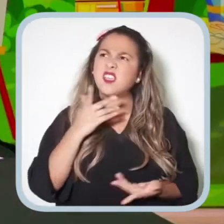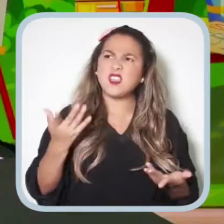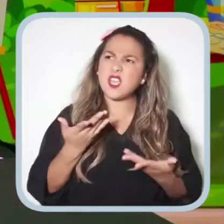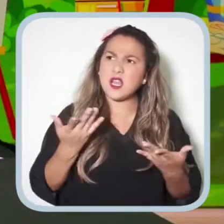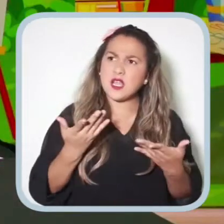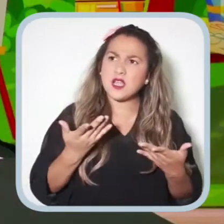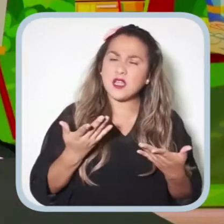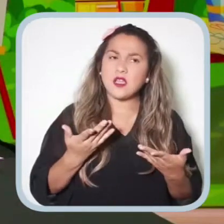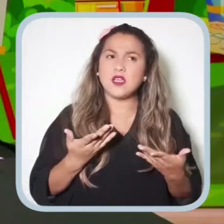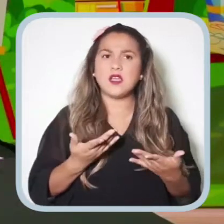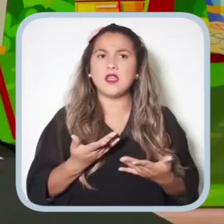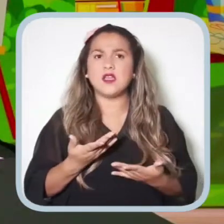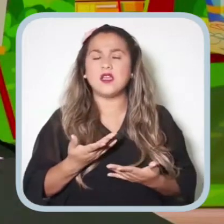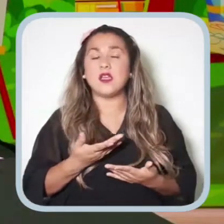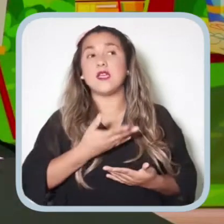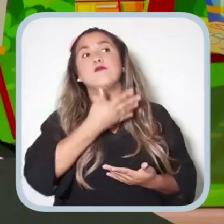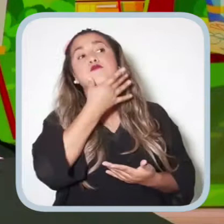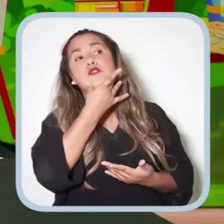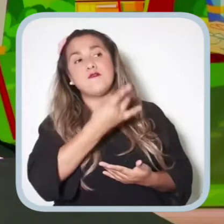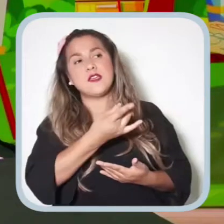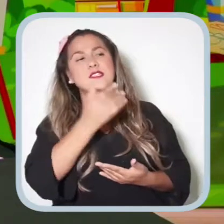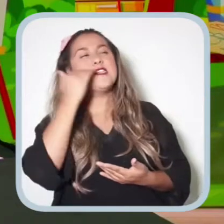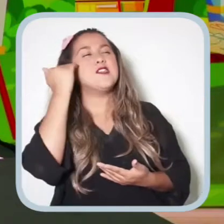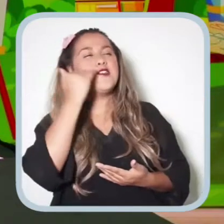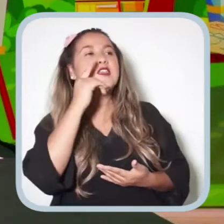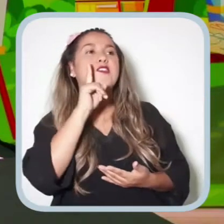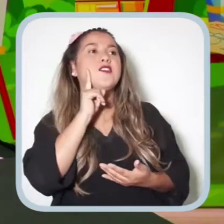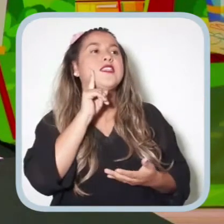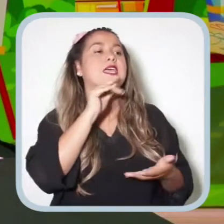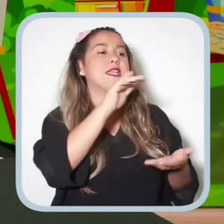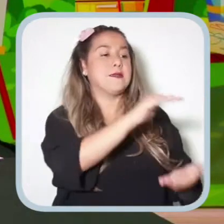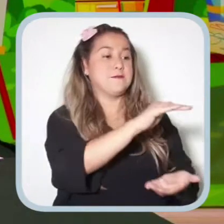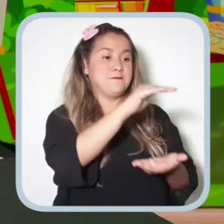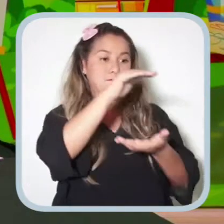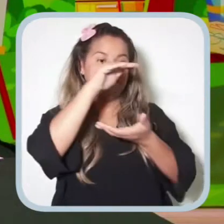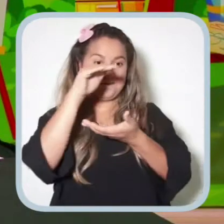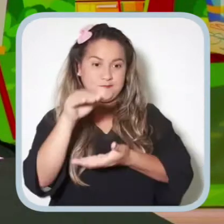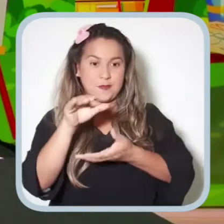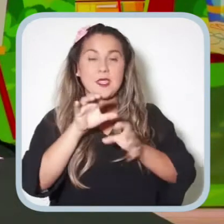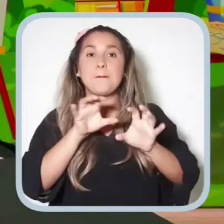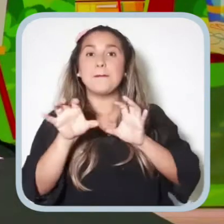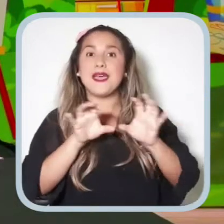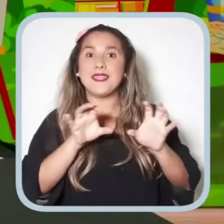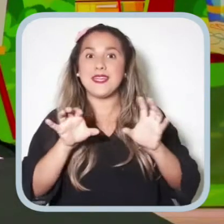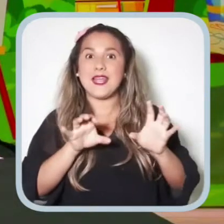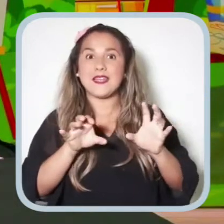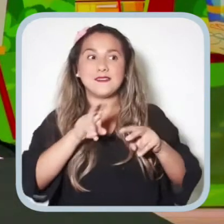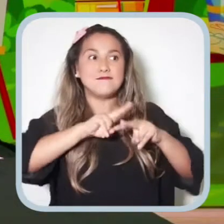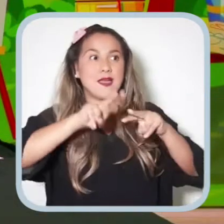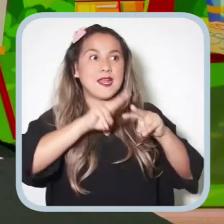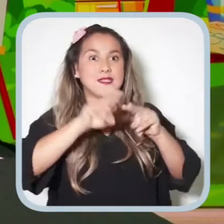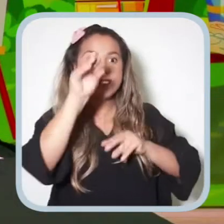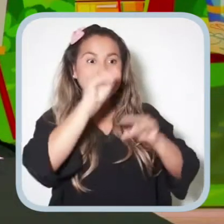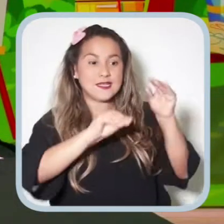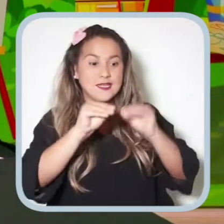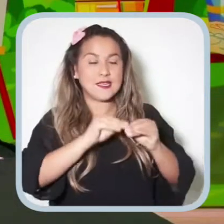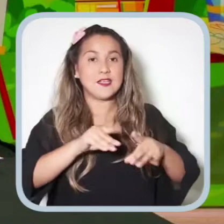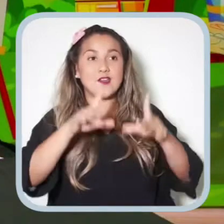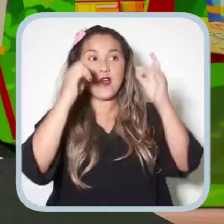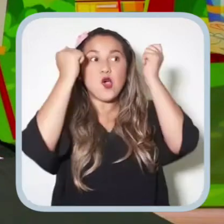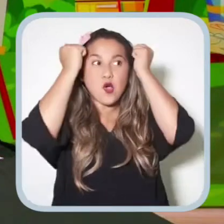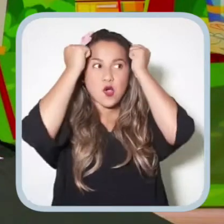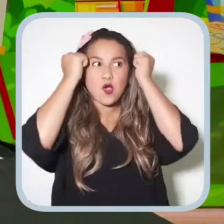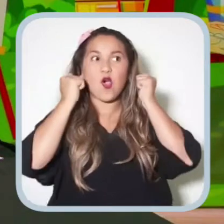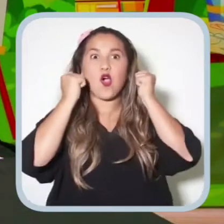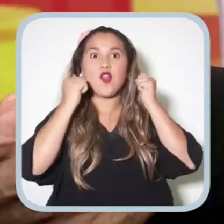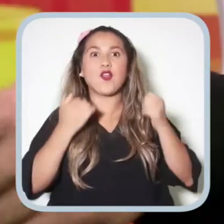fácil. Los niños y niñas en sus casas tienen un kit creativo con materiales para fabricar un gorro